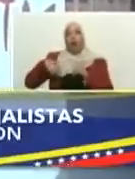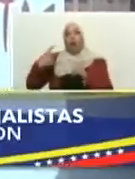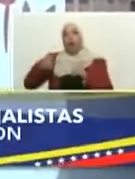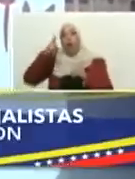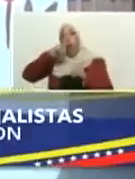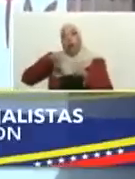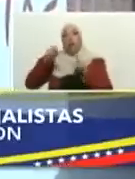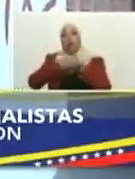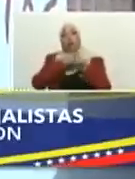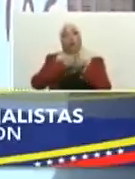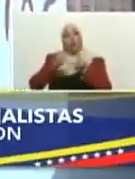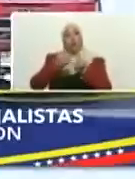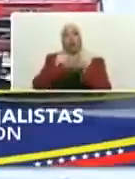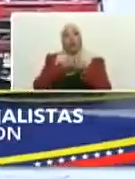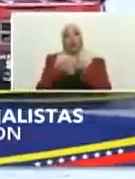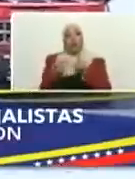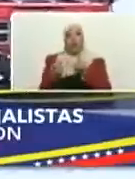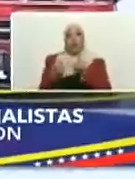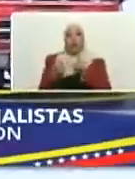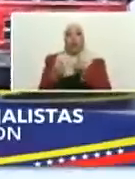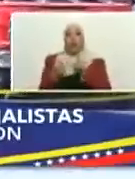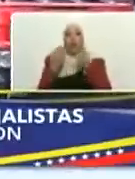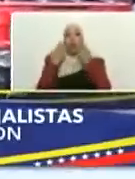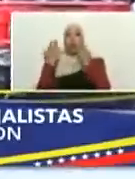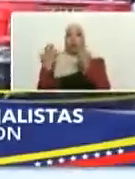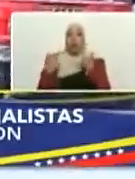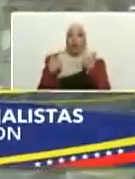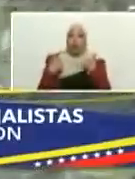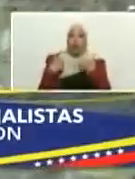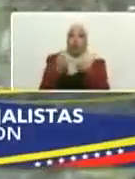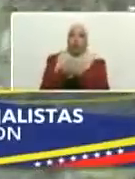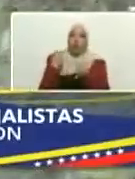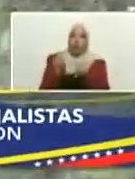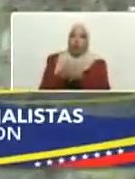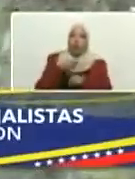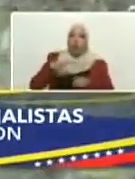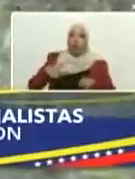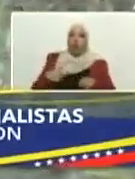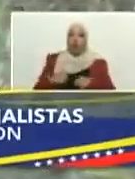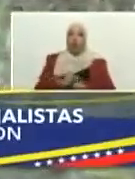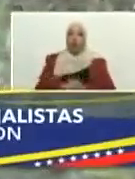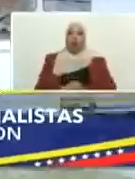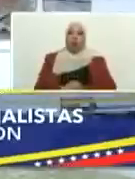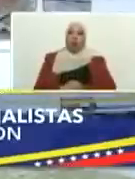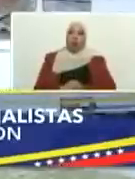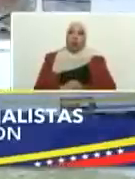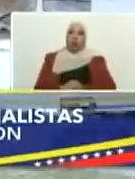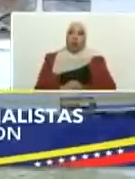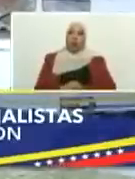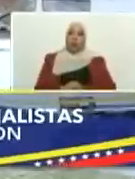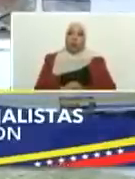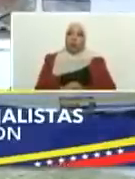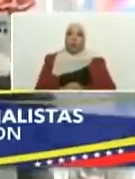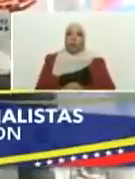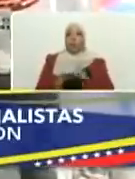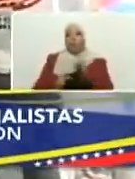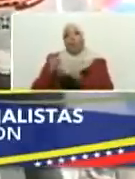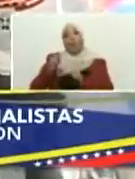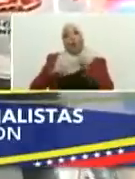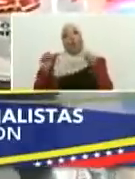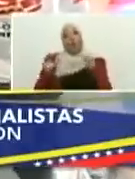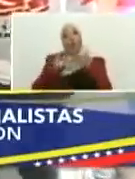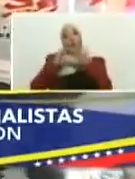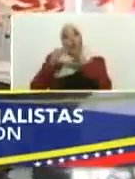tanta lucha y tanto fervor organizándonos para que fuera una construcción